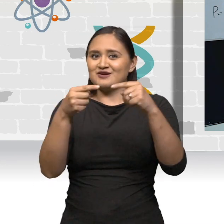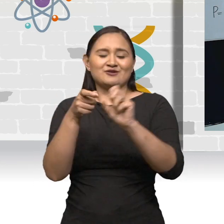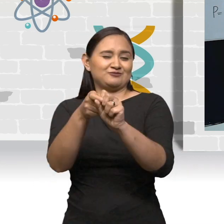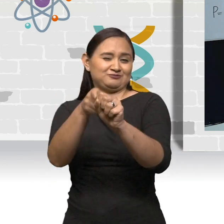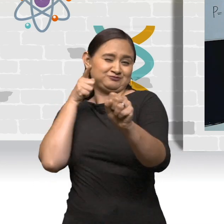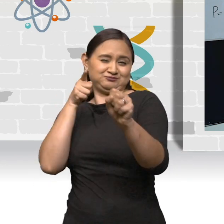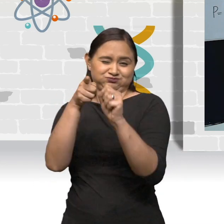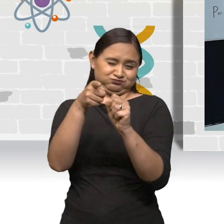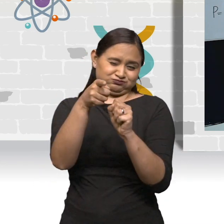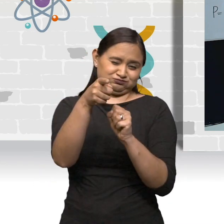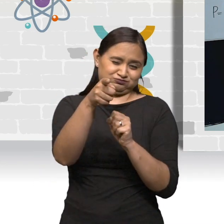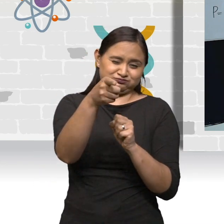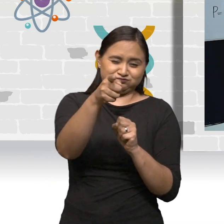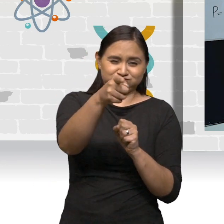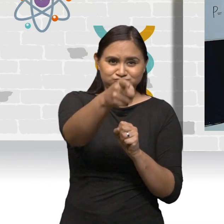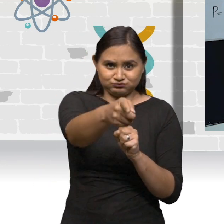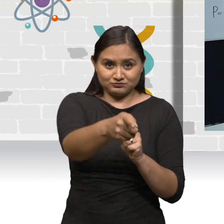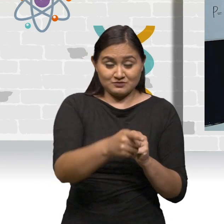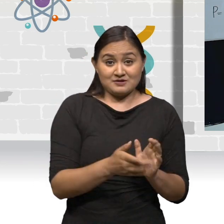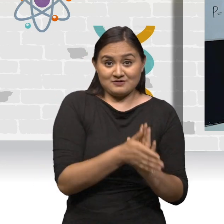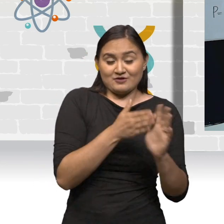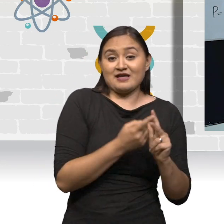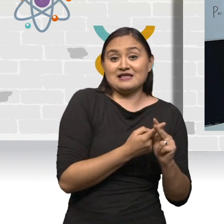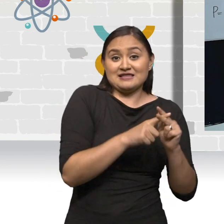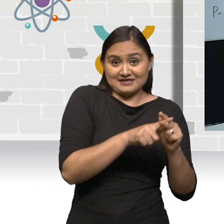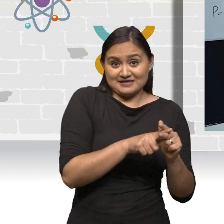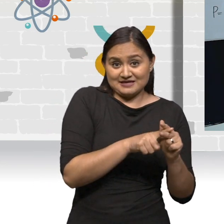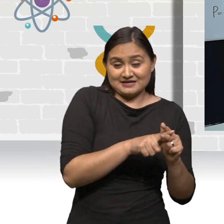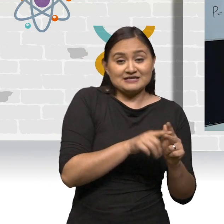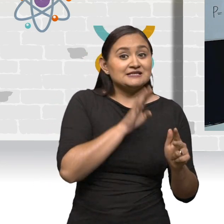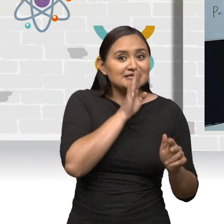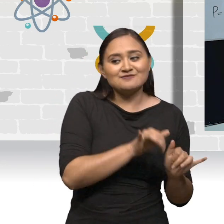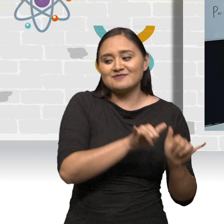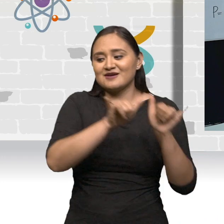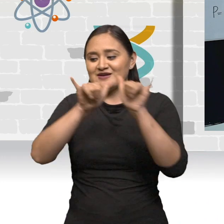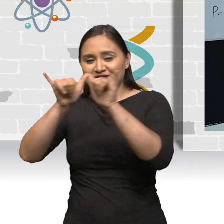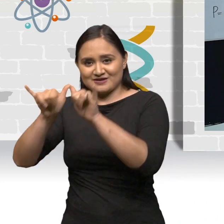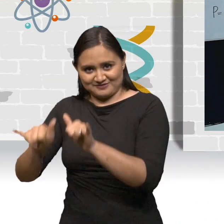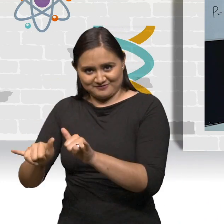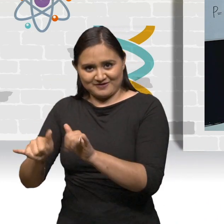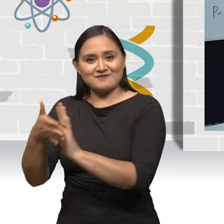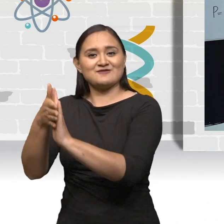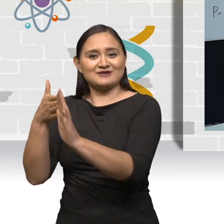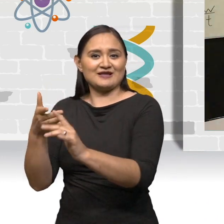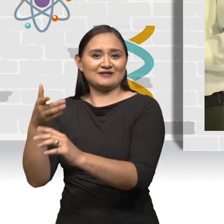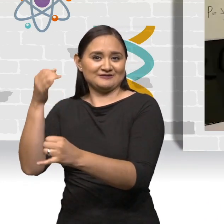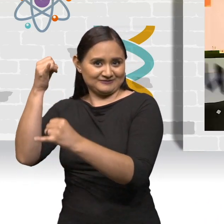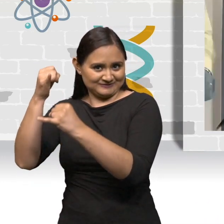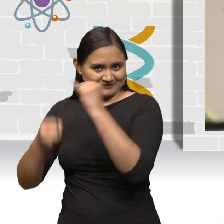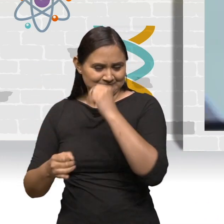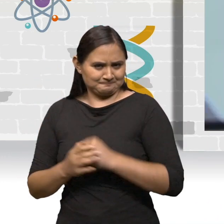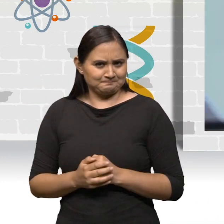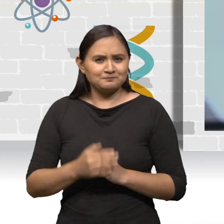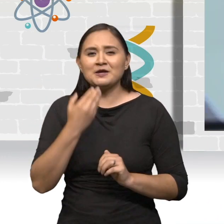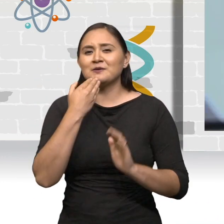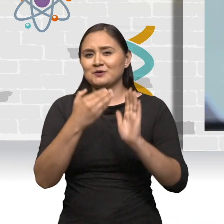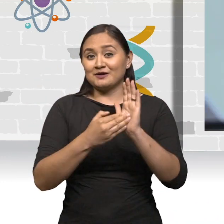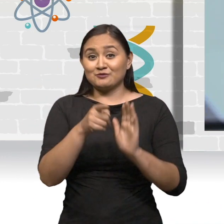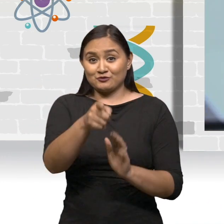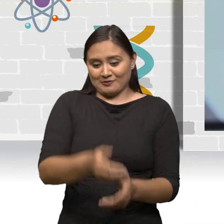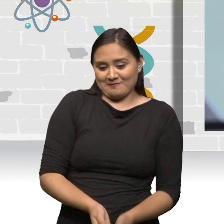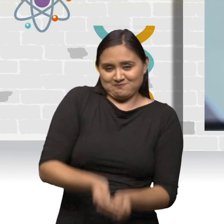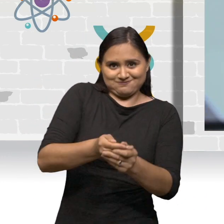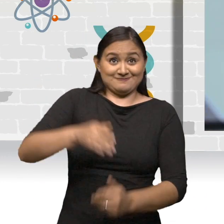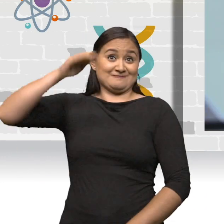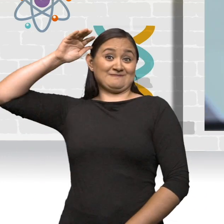movimiento rectilíneo uniforme podemos decir que la velocidad inicial va a ser igual siempre a la velocidad final.